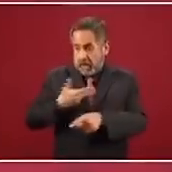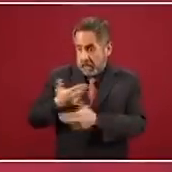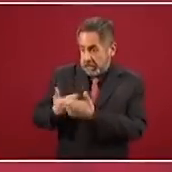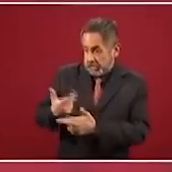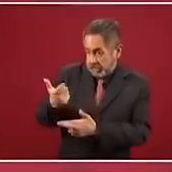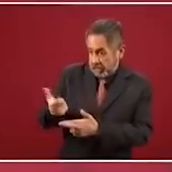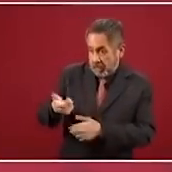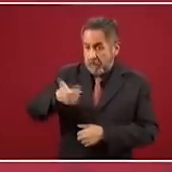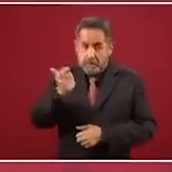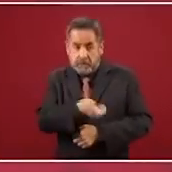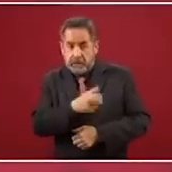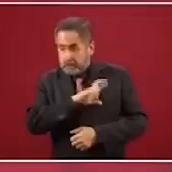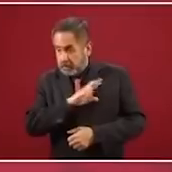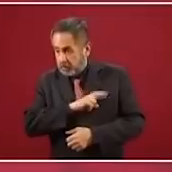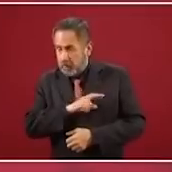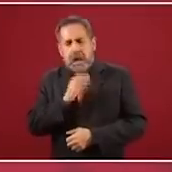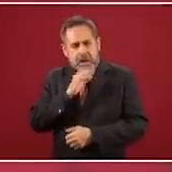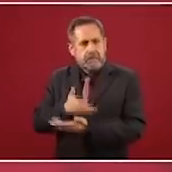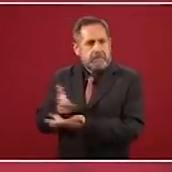pagar colegiatura.